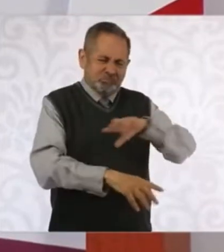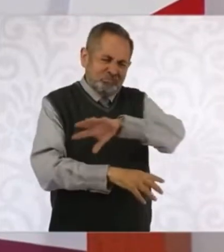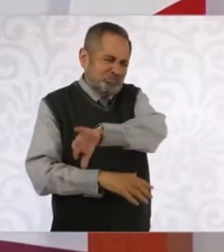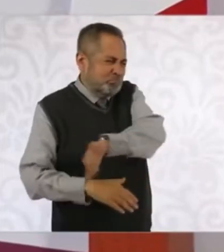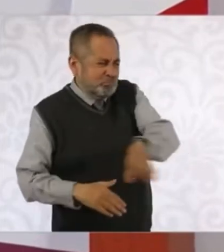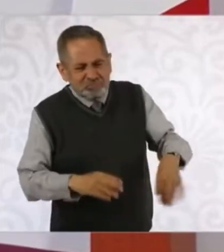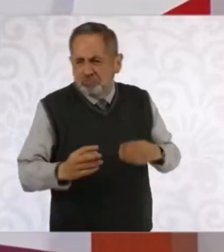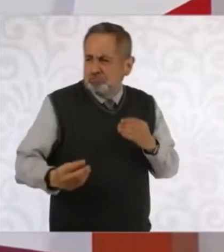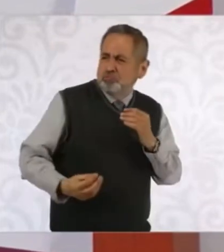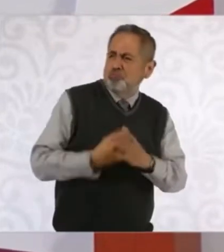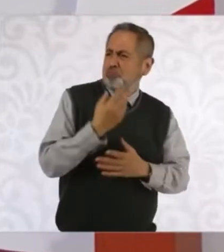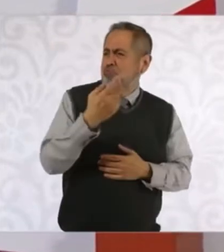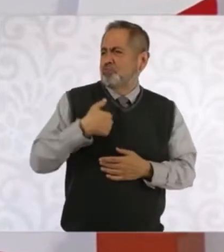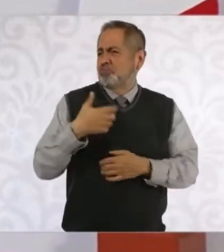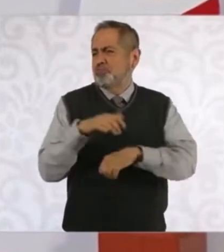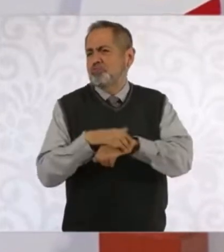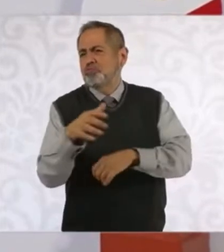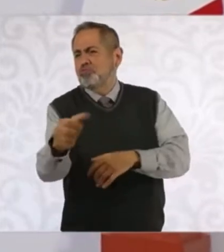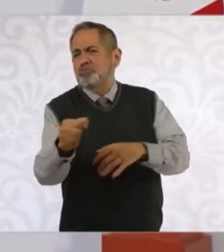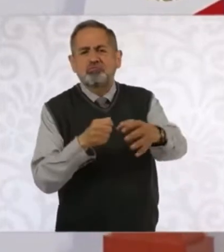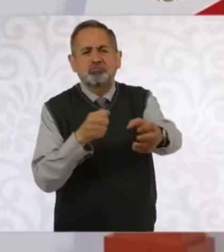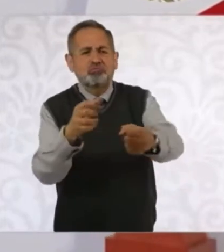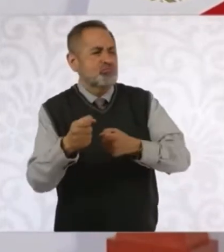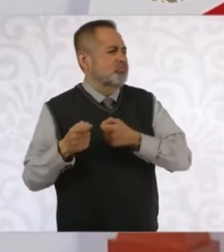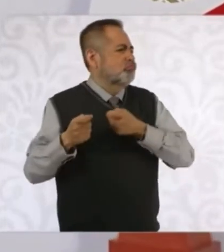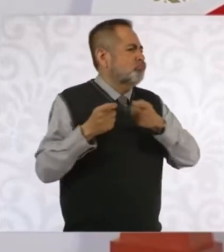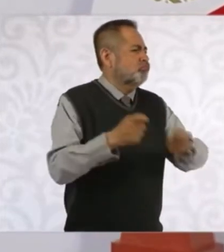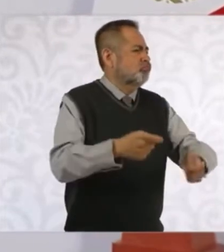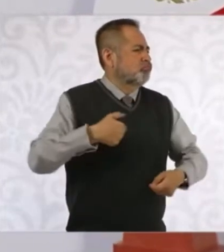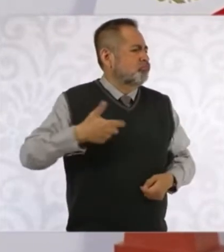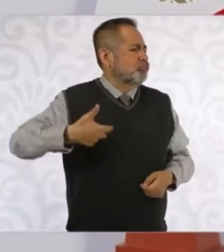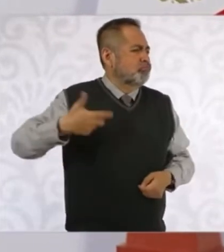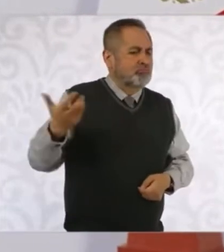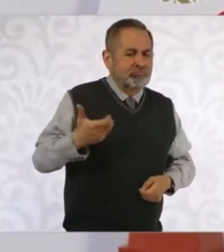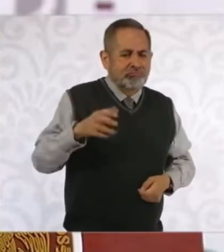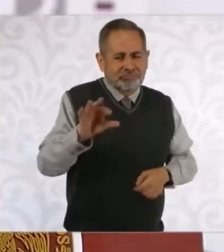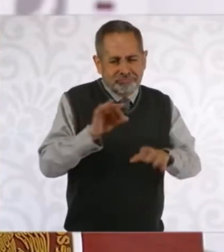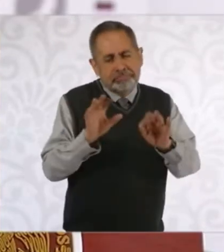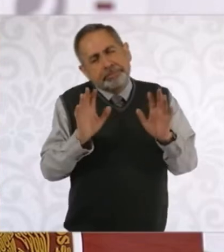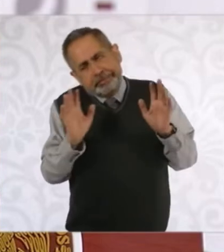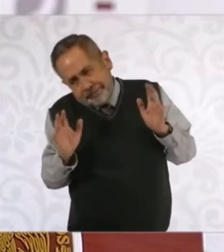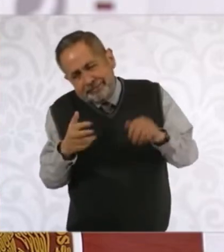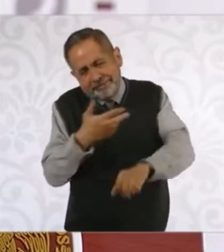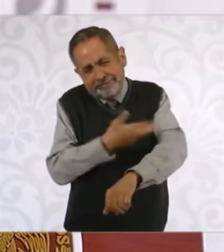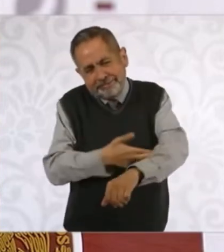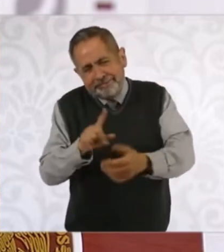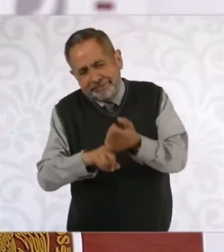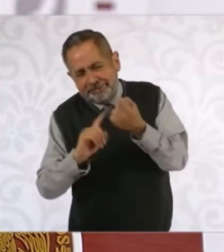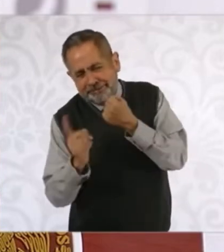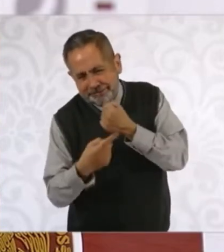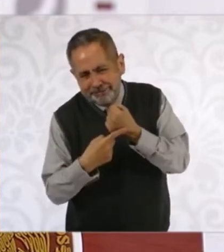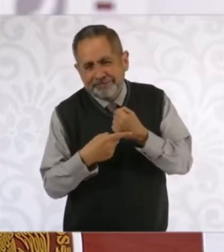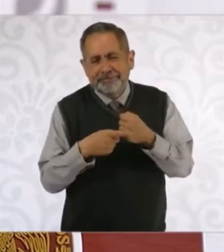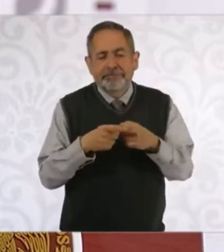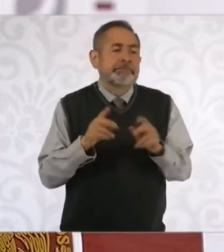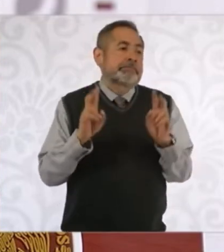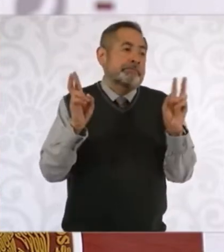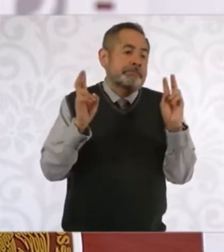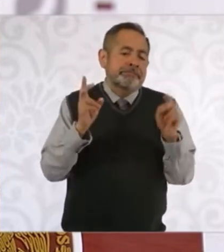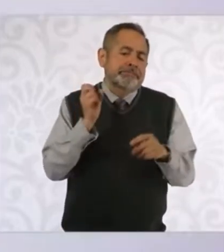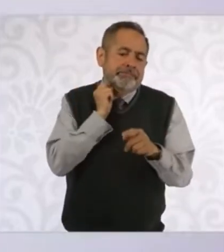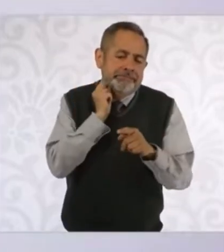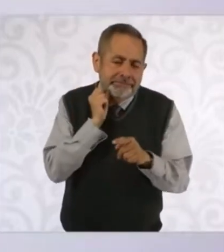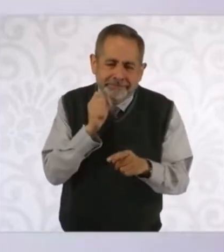Corte nombrada por él. Bueno, supuestamente por el Senado, pero en